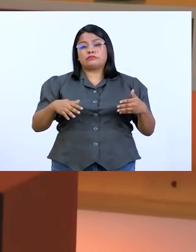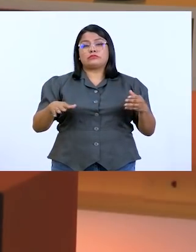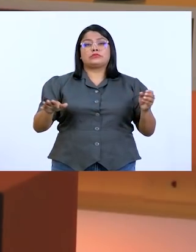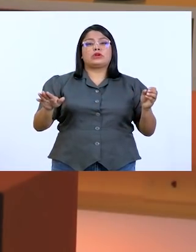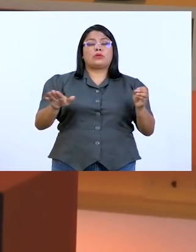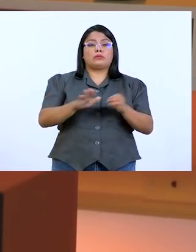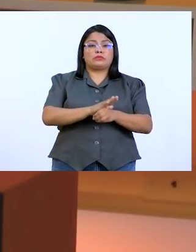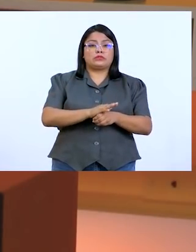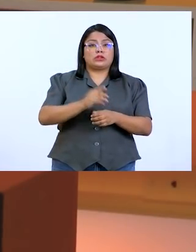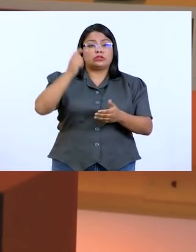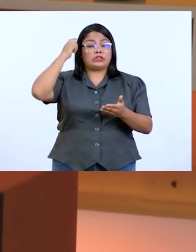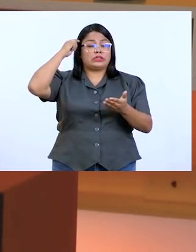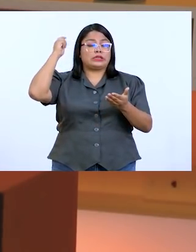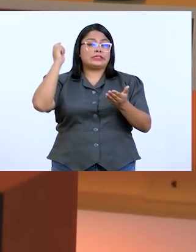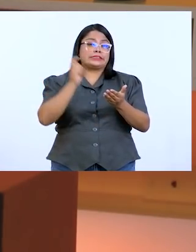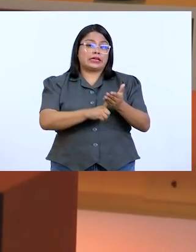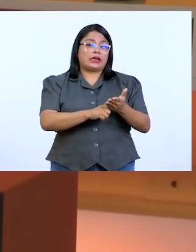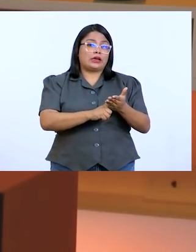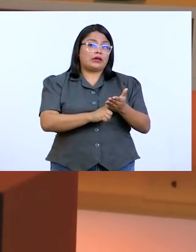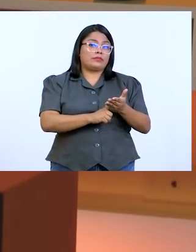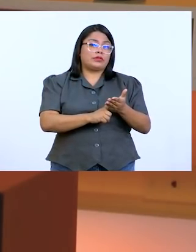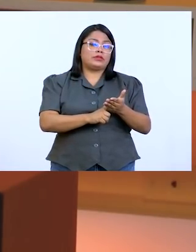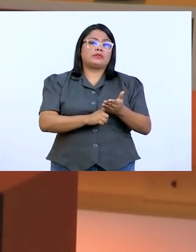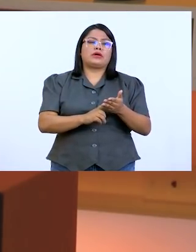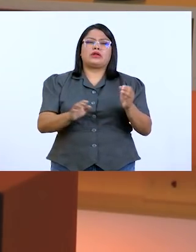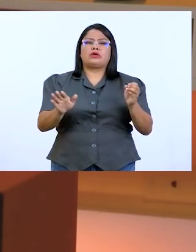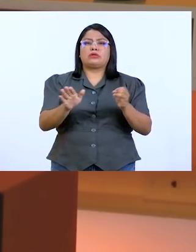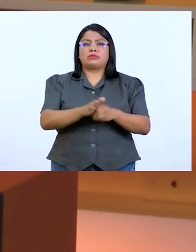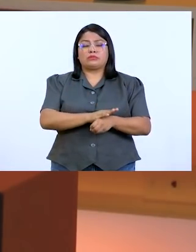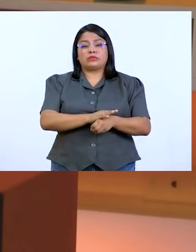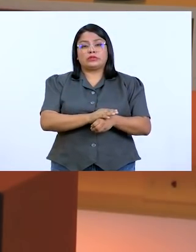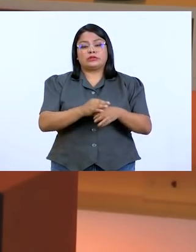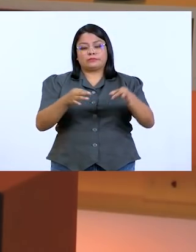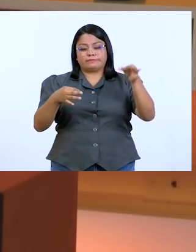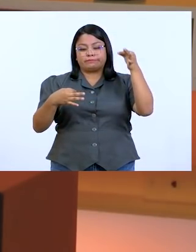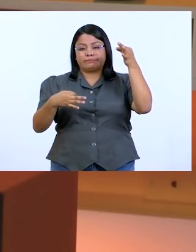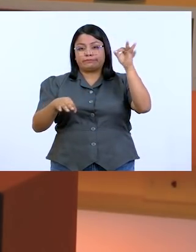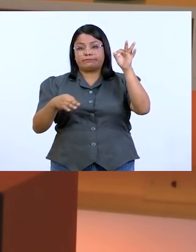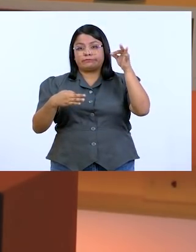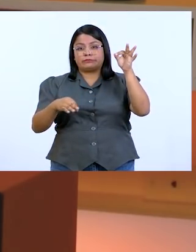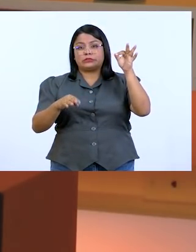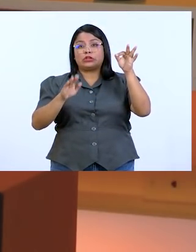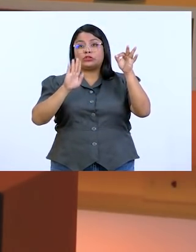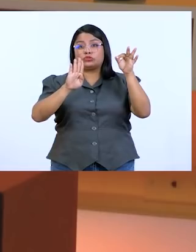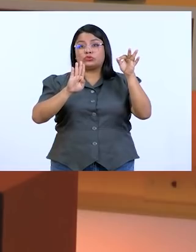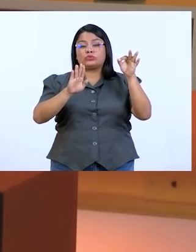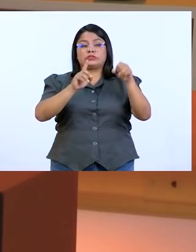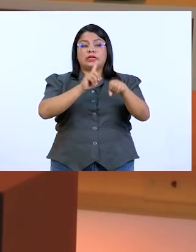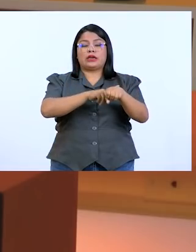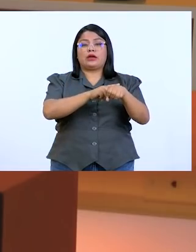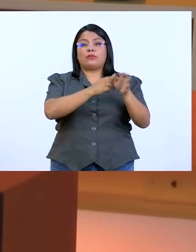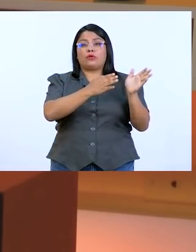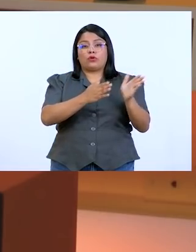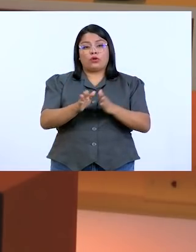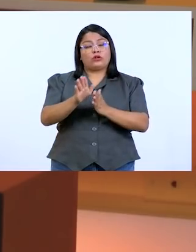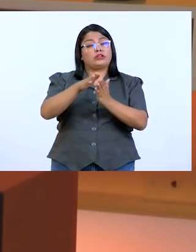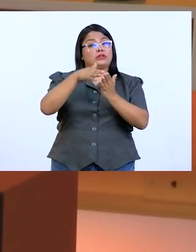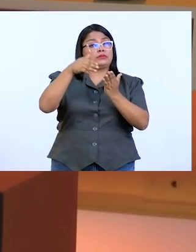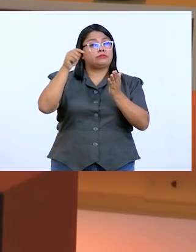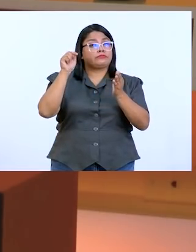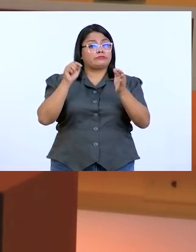actividades integradoras y pruebas objetivas, para complementar así un documento con su jornalización